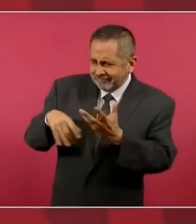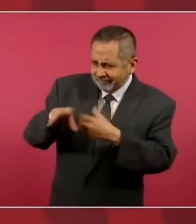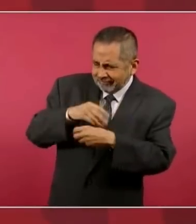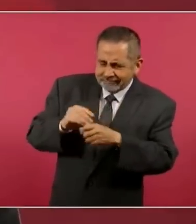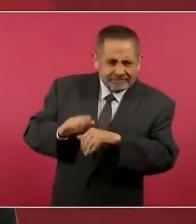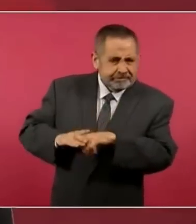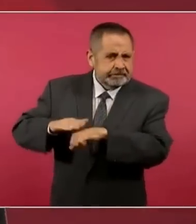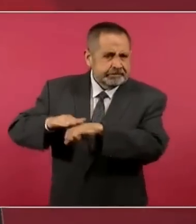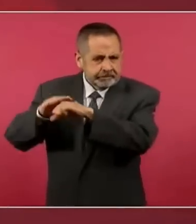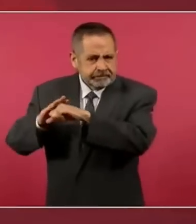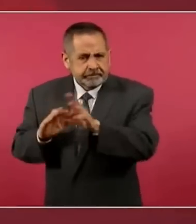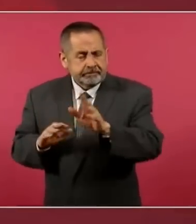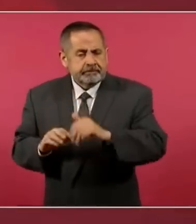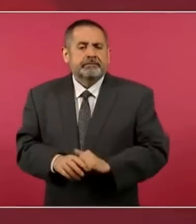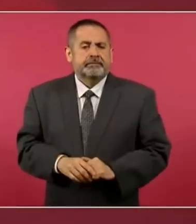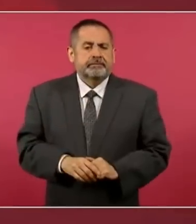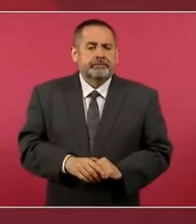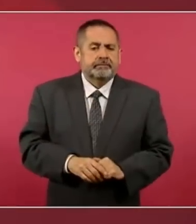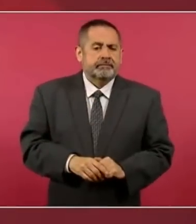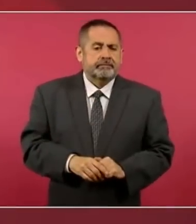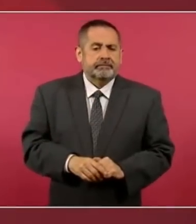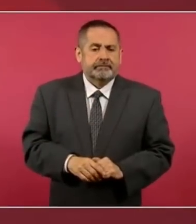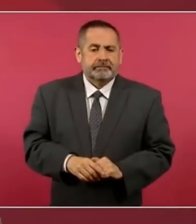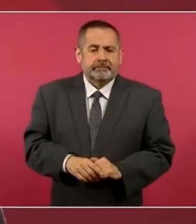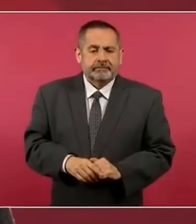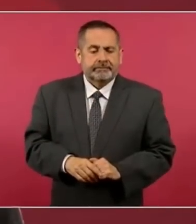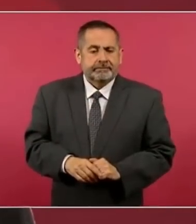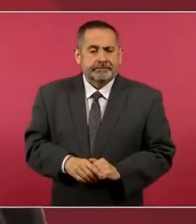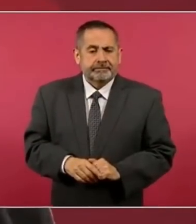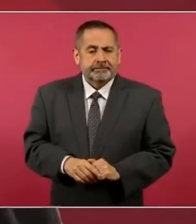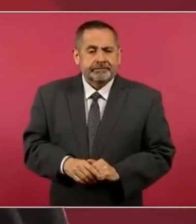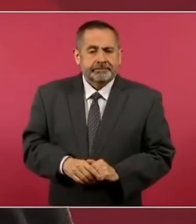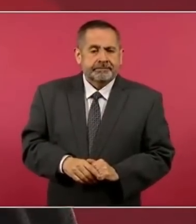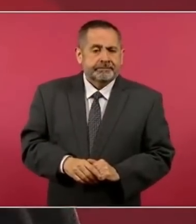Y nosotros estamos